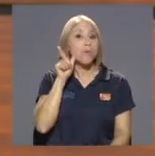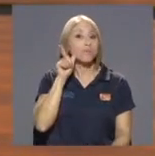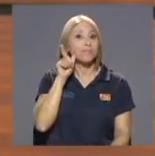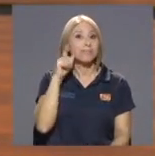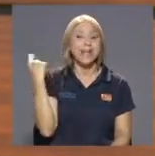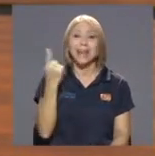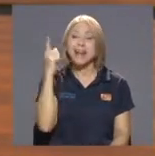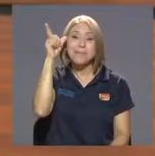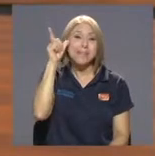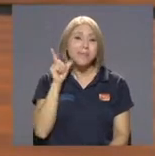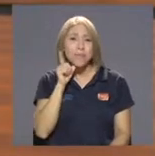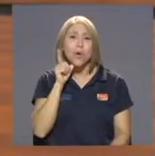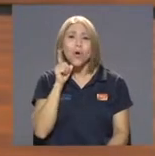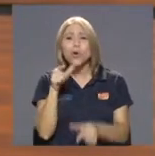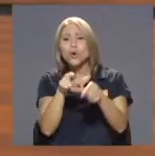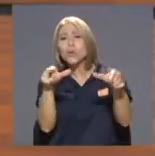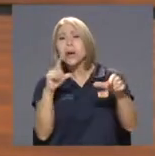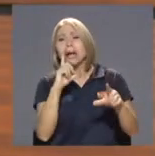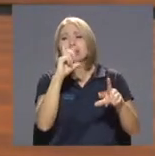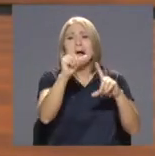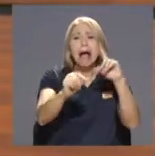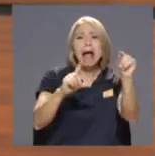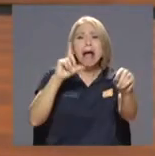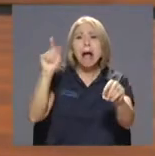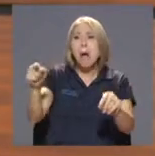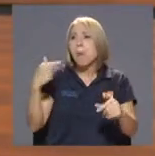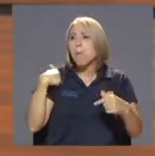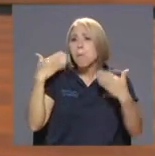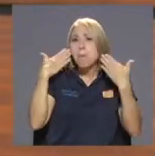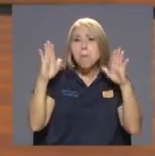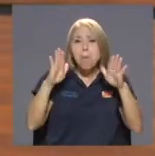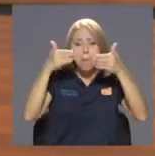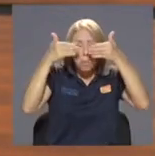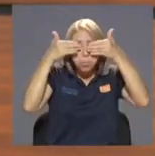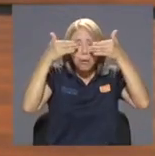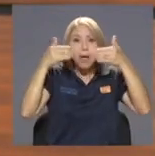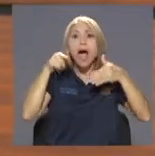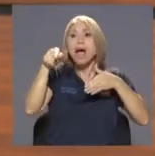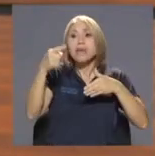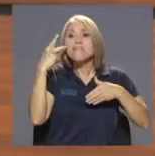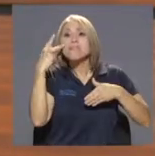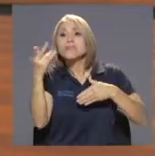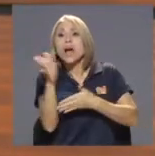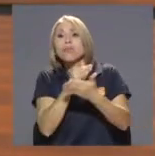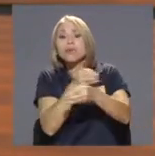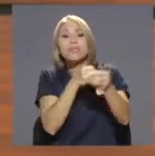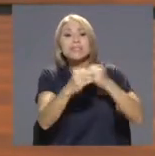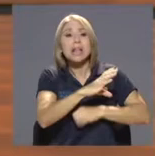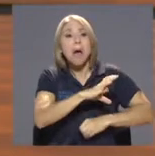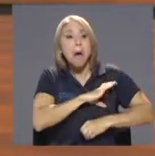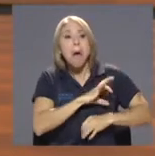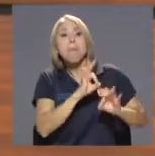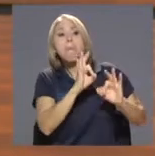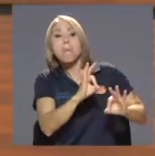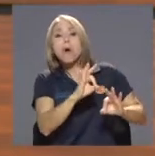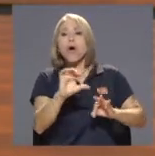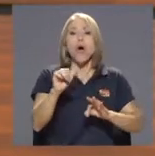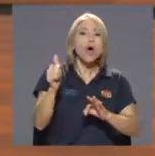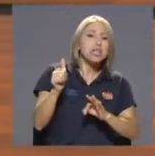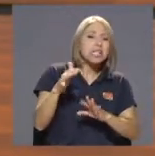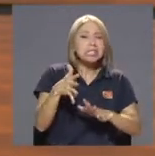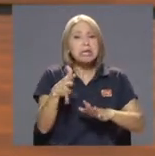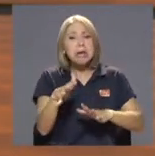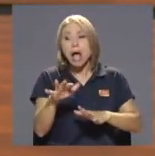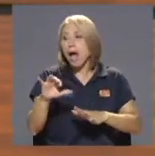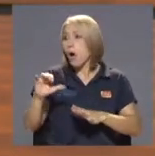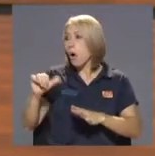tiene lugares muy metidos que uno a veces no conoce y ahí hemos encontrado delegaciones, unas en buen estado, otras en estado mejorable y algunas ausentes.